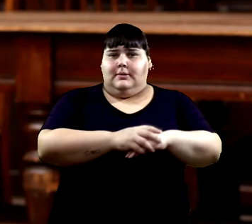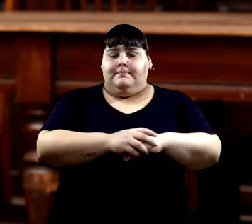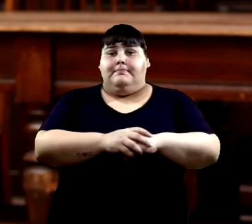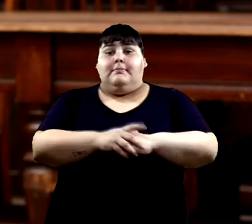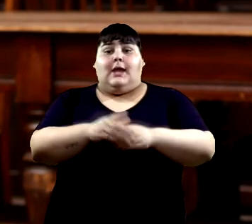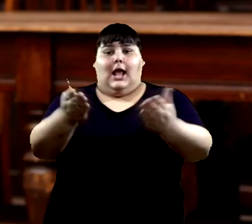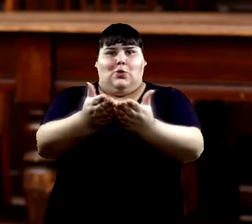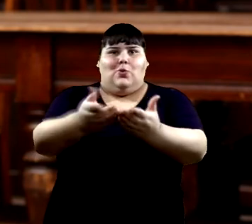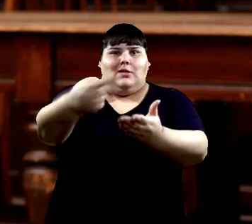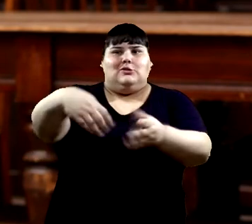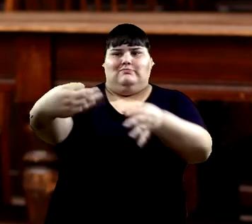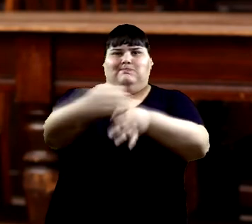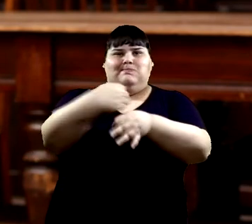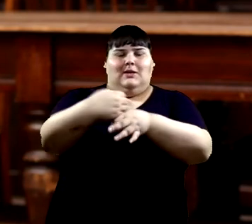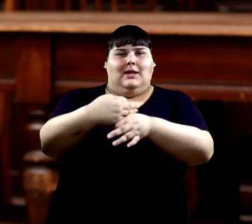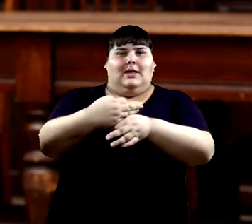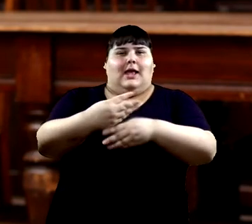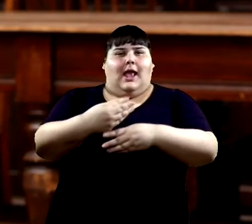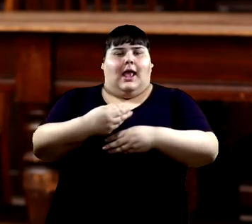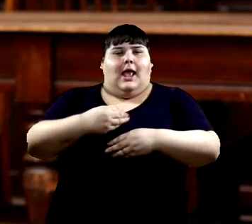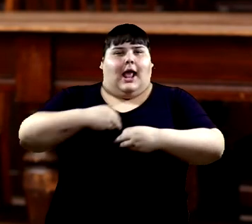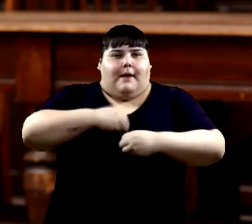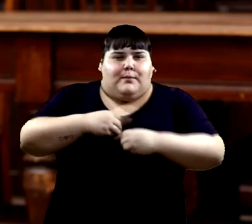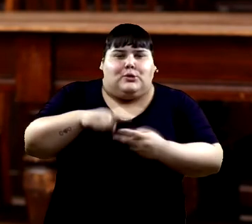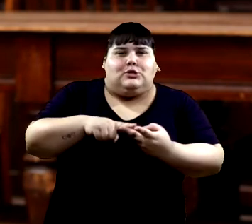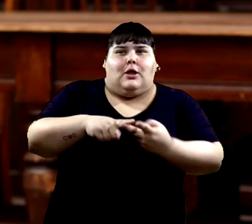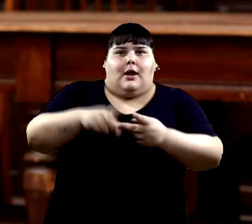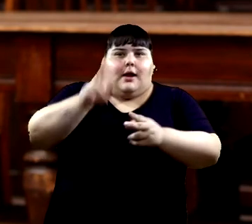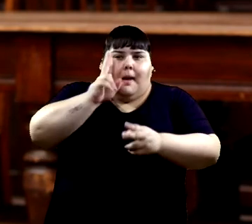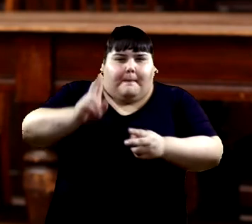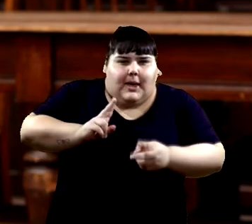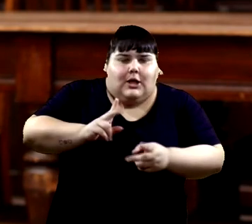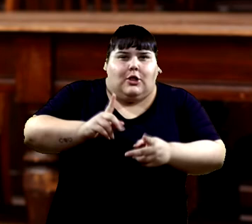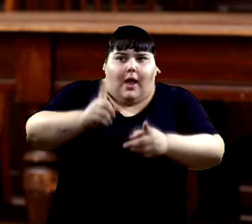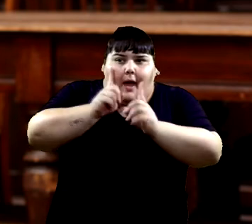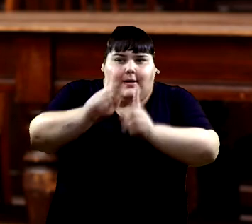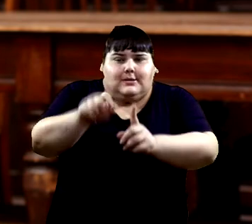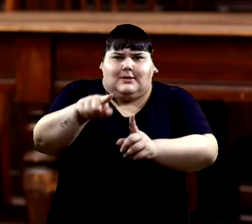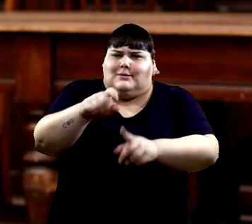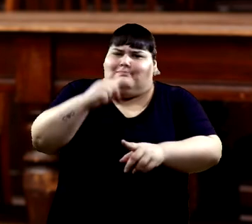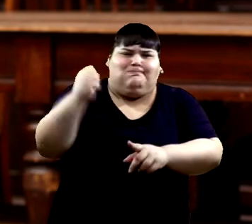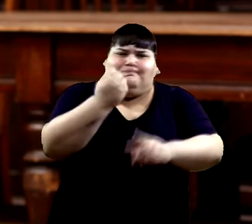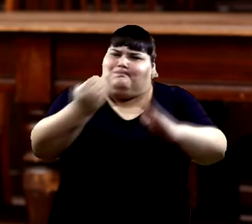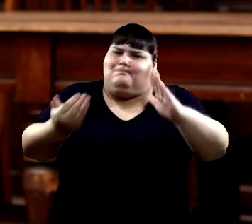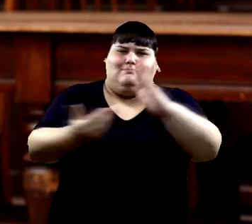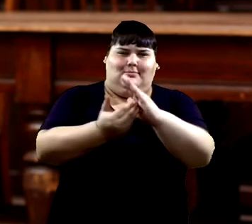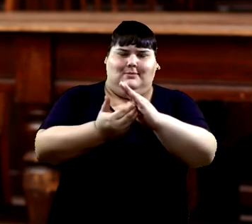si los chicos enseñaron que el afecto y el respeto y en la consideración eran elementos indispensables